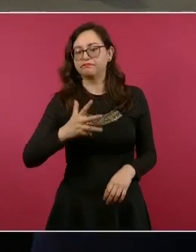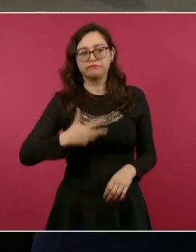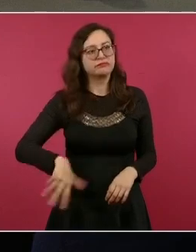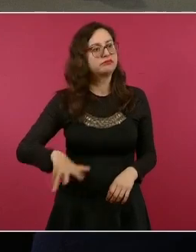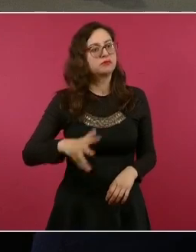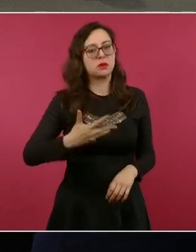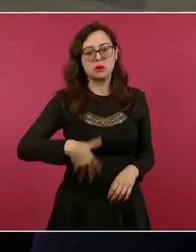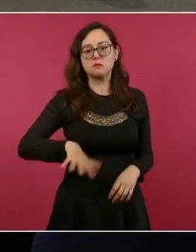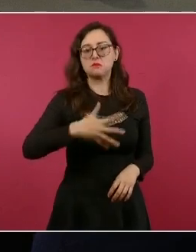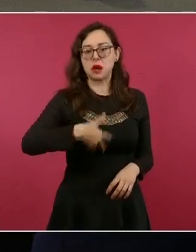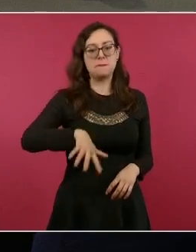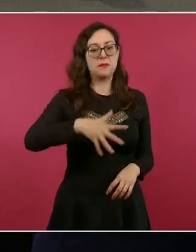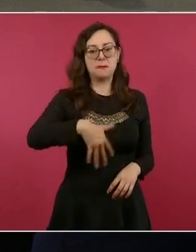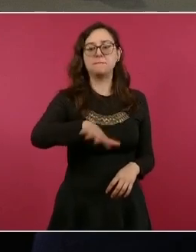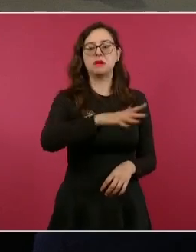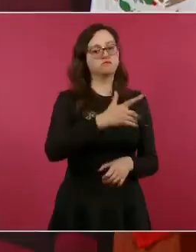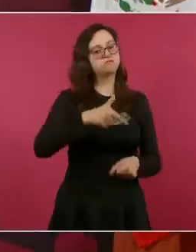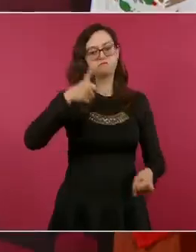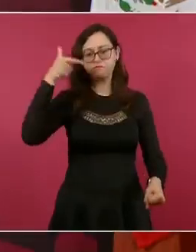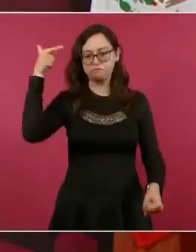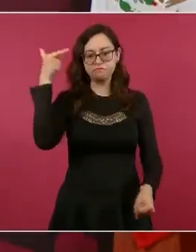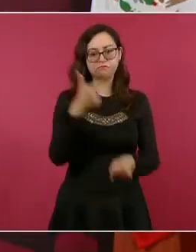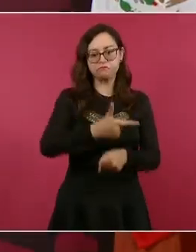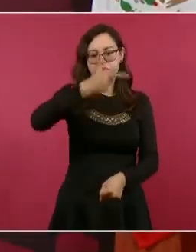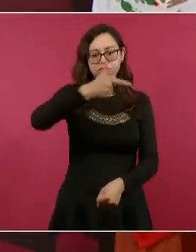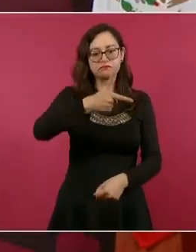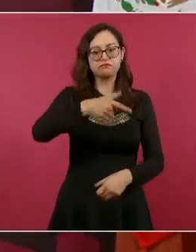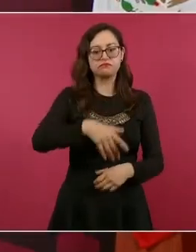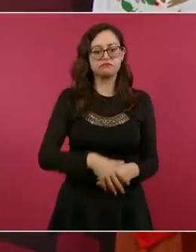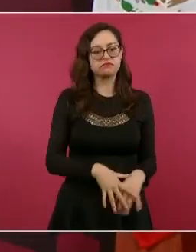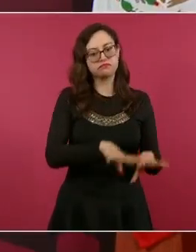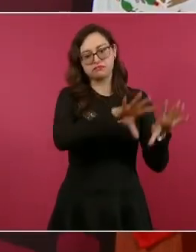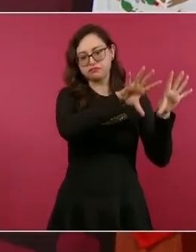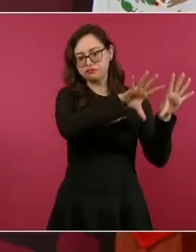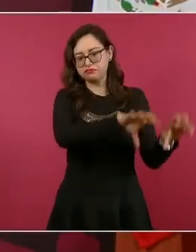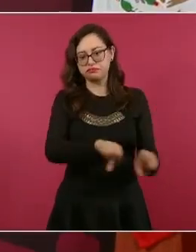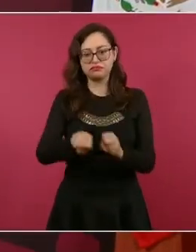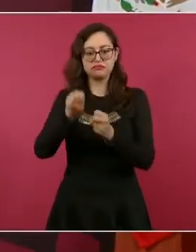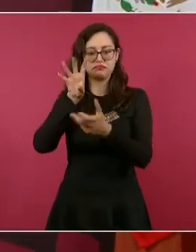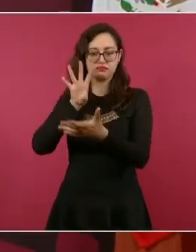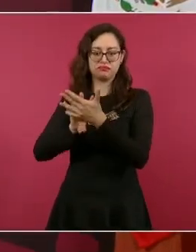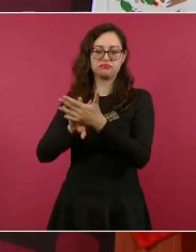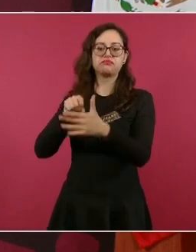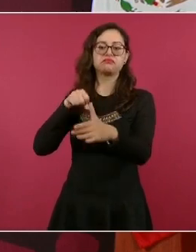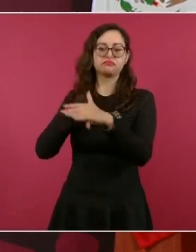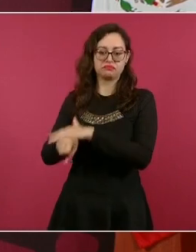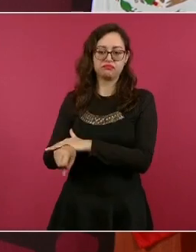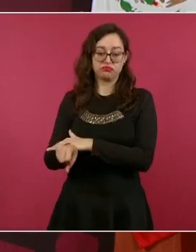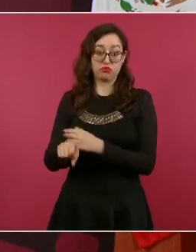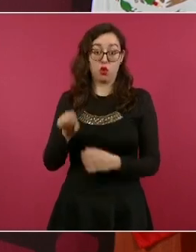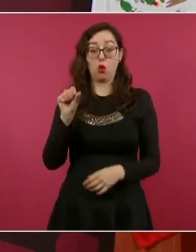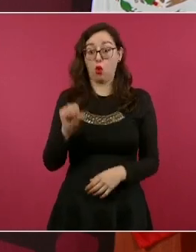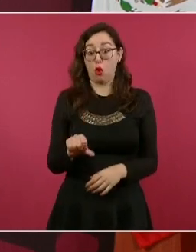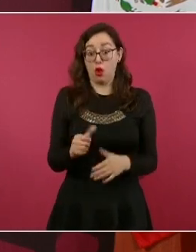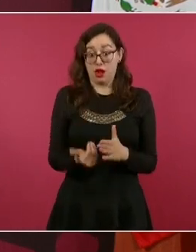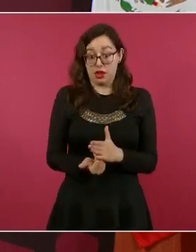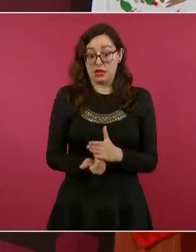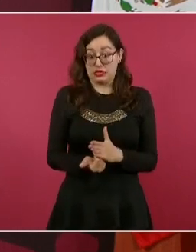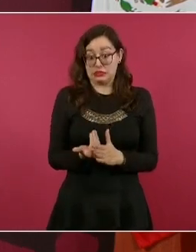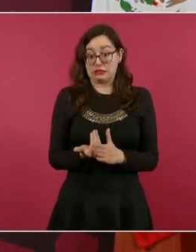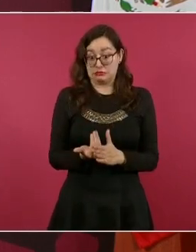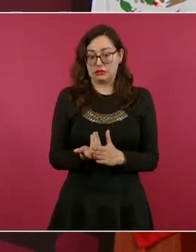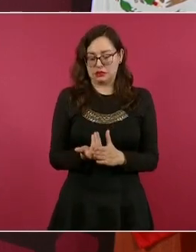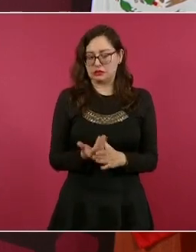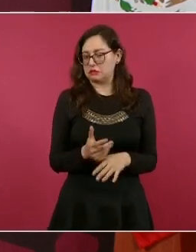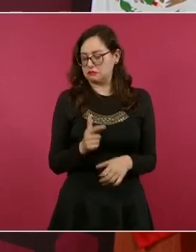conjunta hasta que se le detuvo hoy por la madrugada. Quiero también